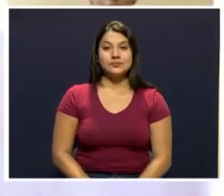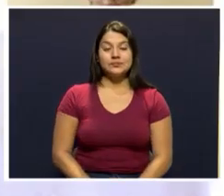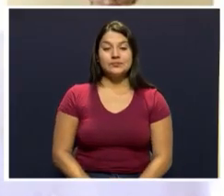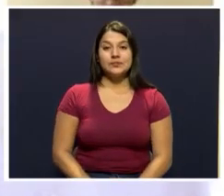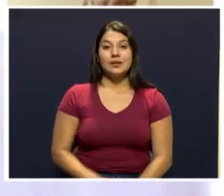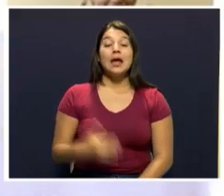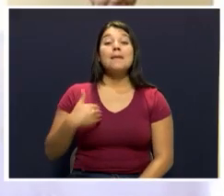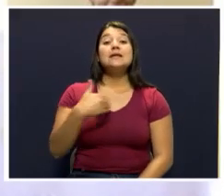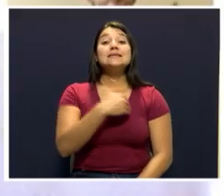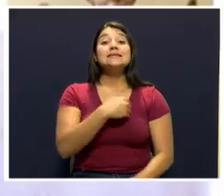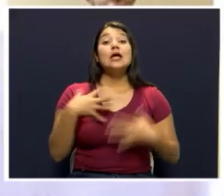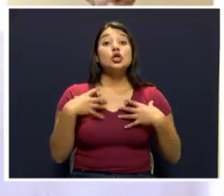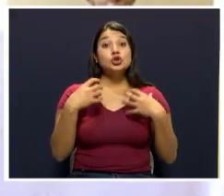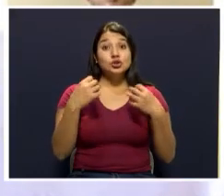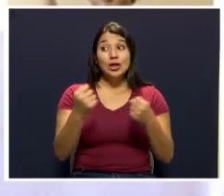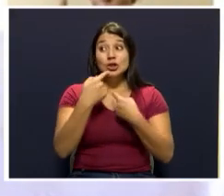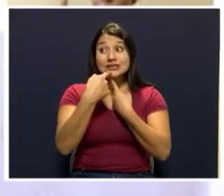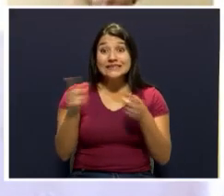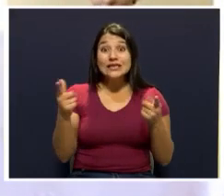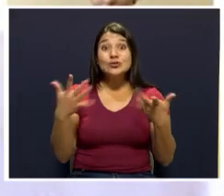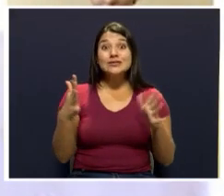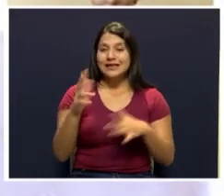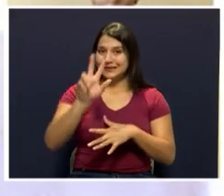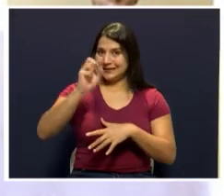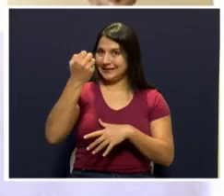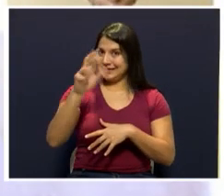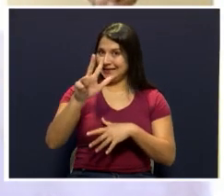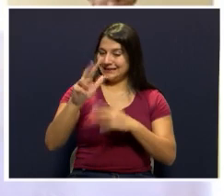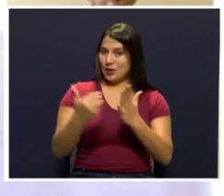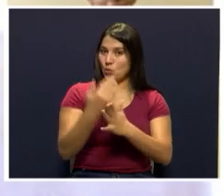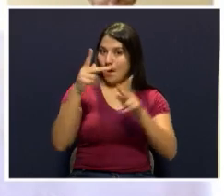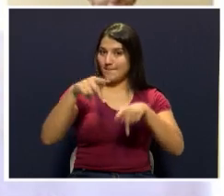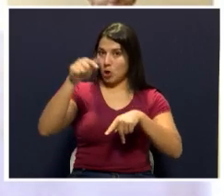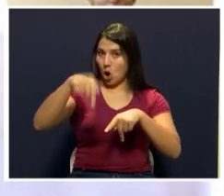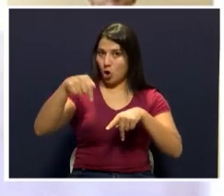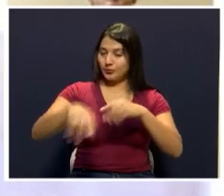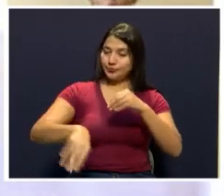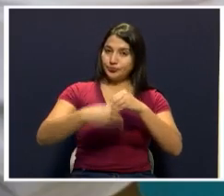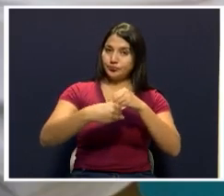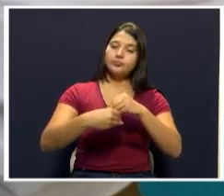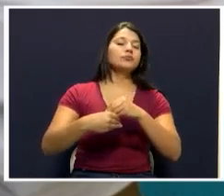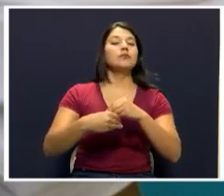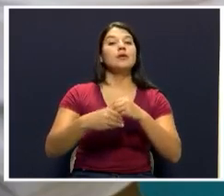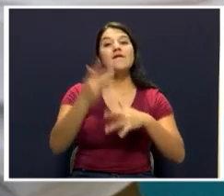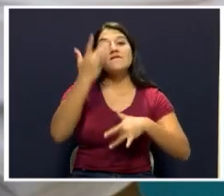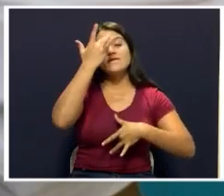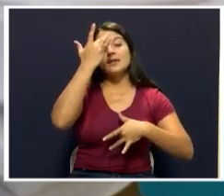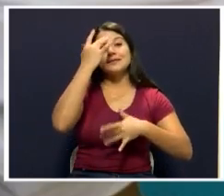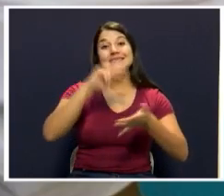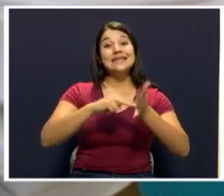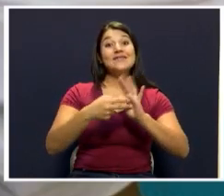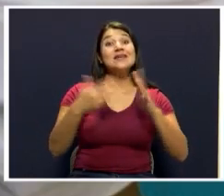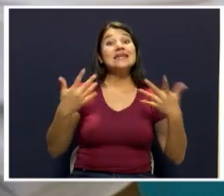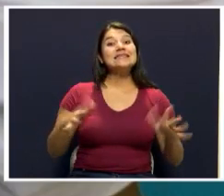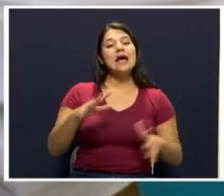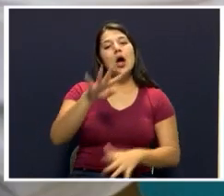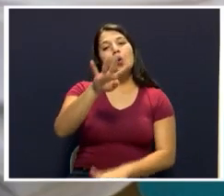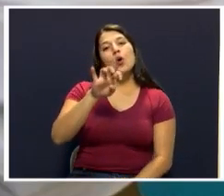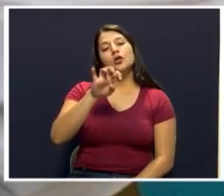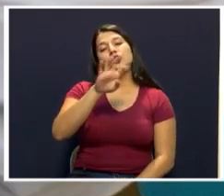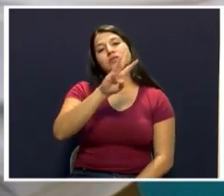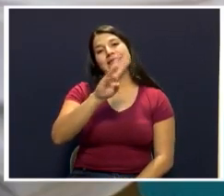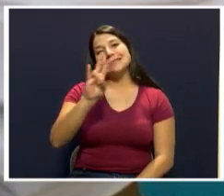El Ministerio de Salud confirmó 13 nuevos casos de COVID-19 en el país para este lunes, es decir, son 467